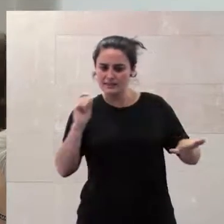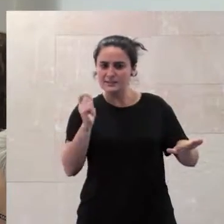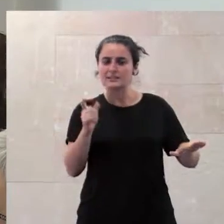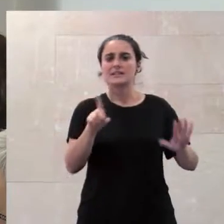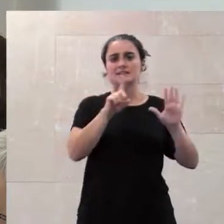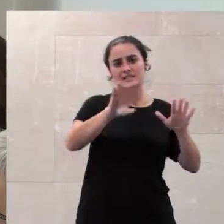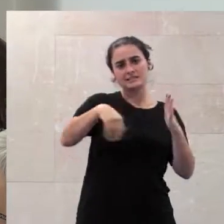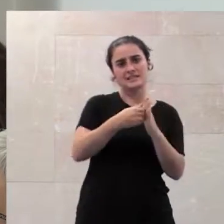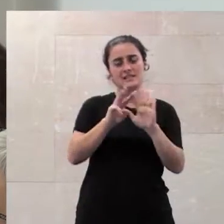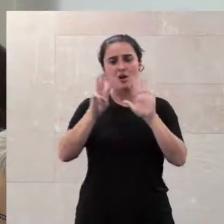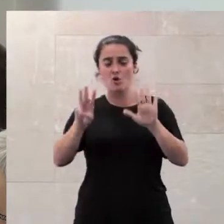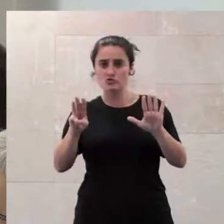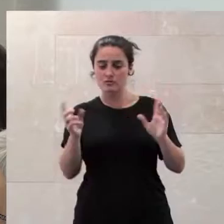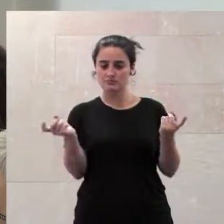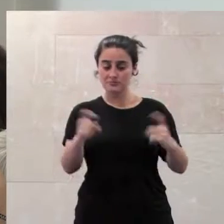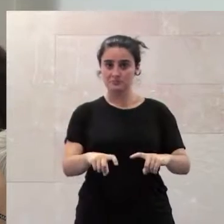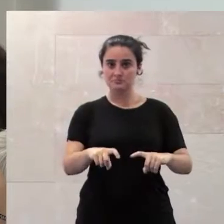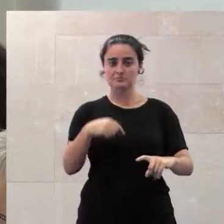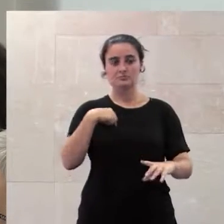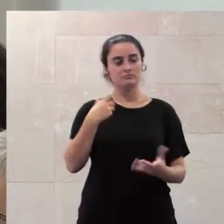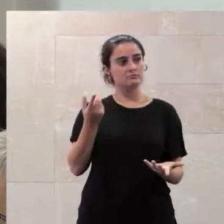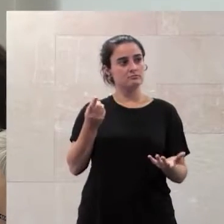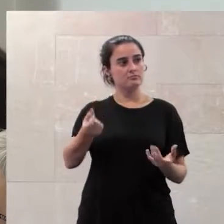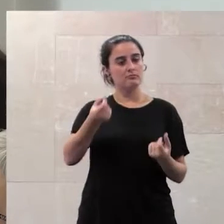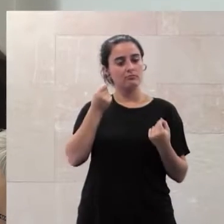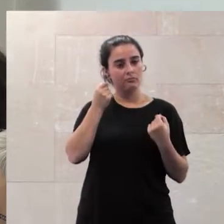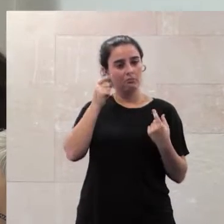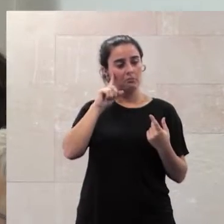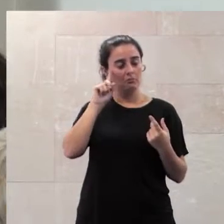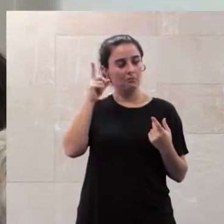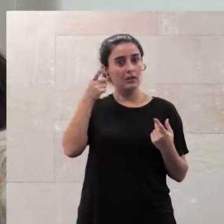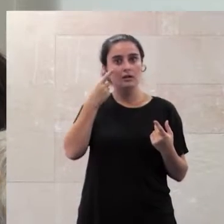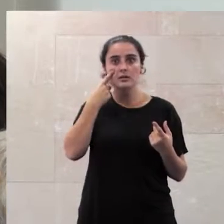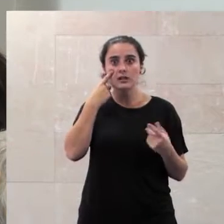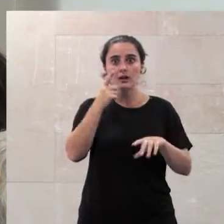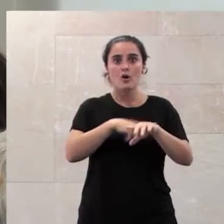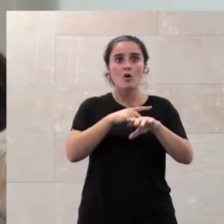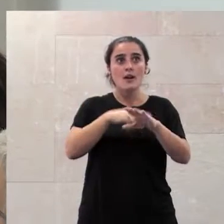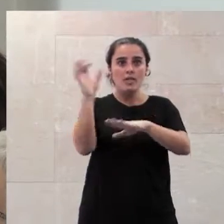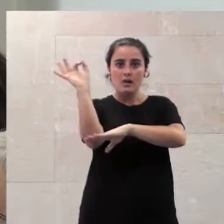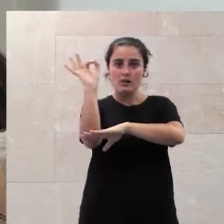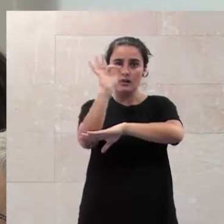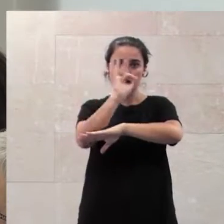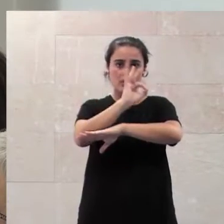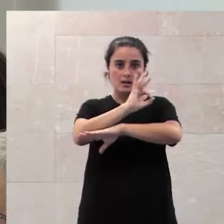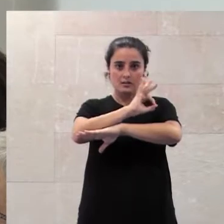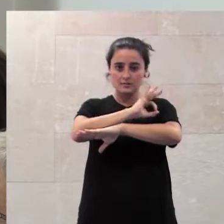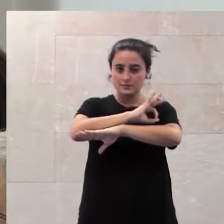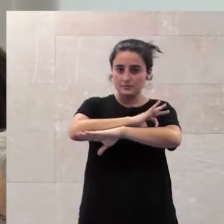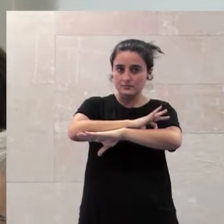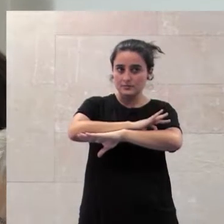8. Y descubrí casualmente que a esta hora del atardecer, en la que el día y la noche